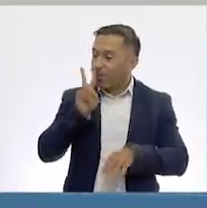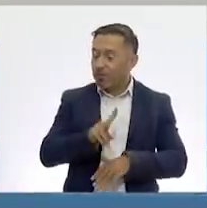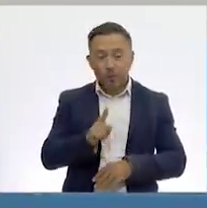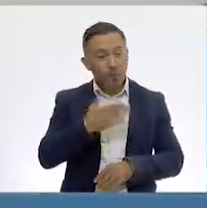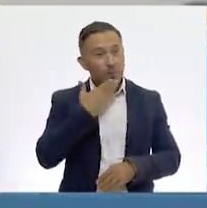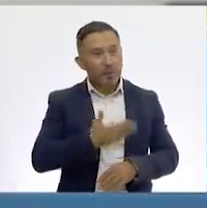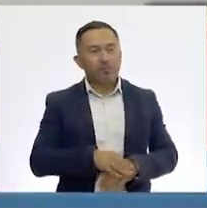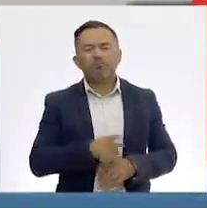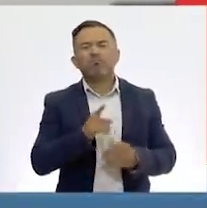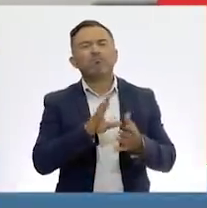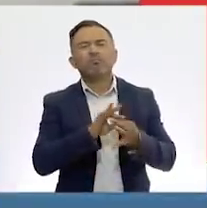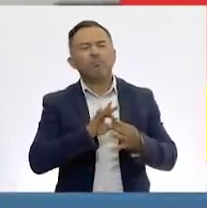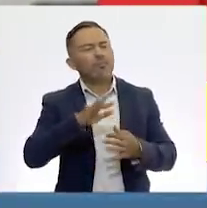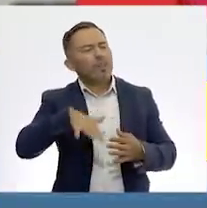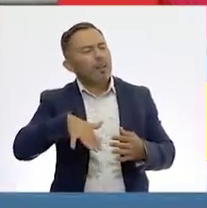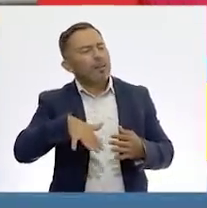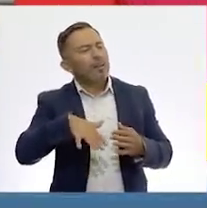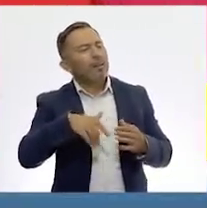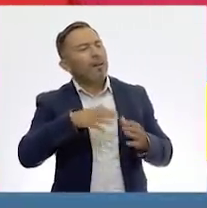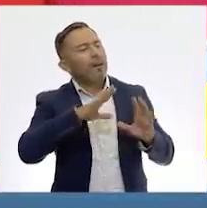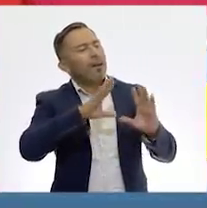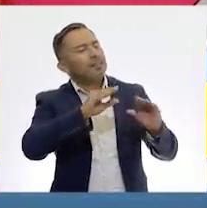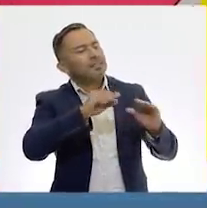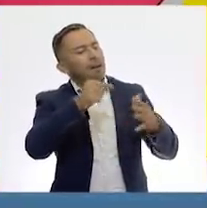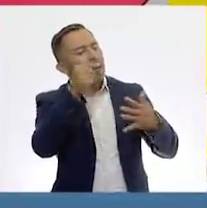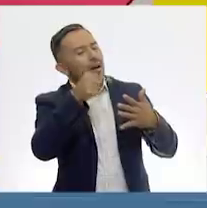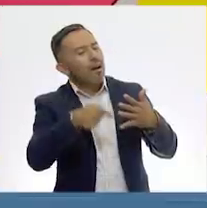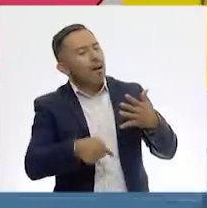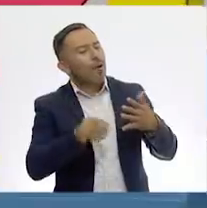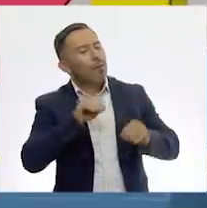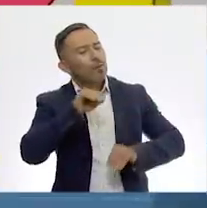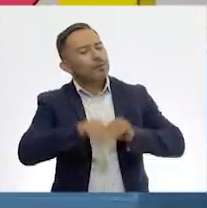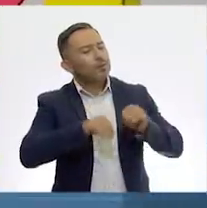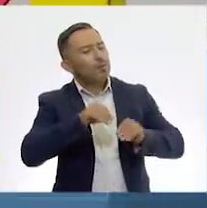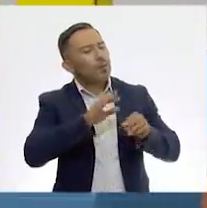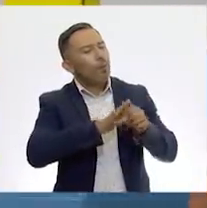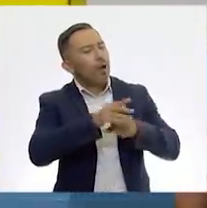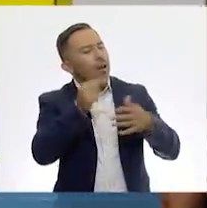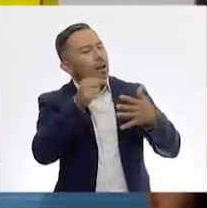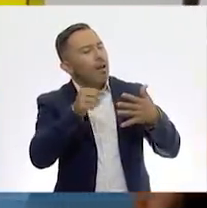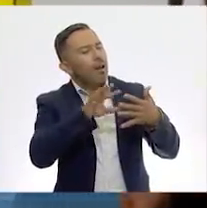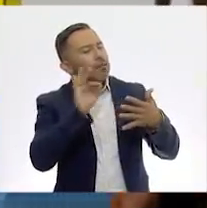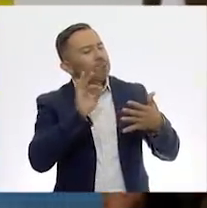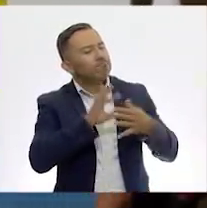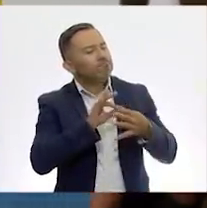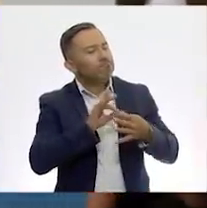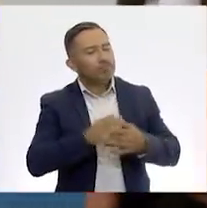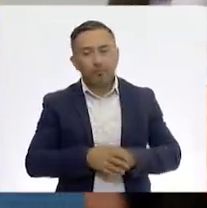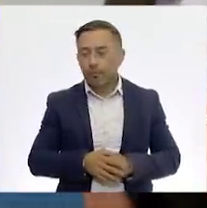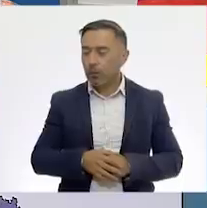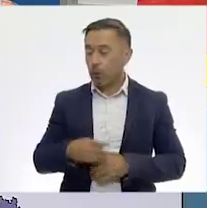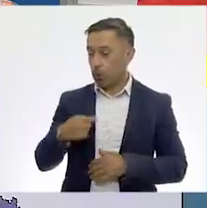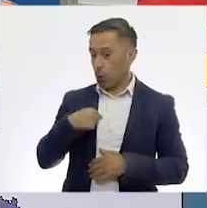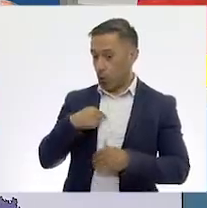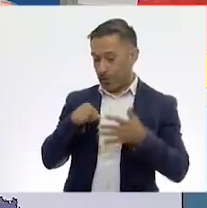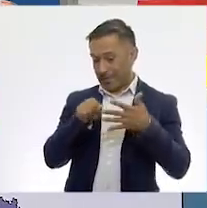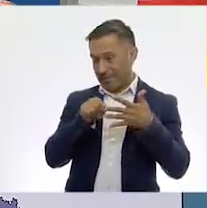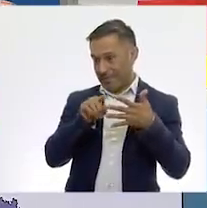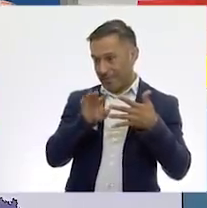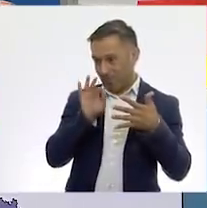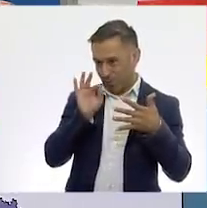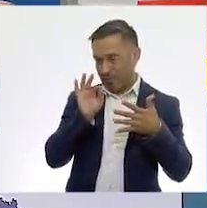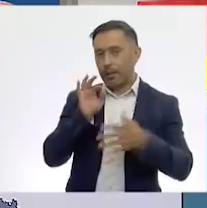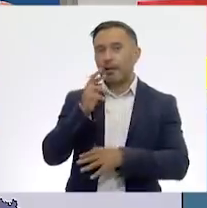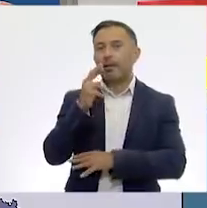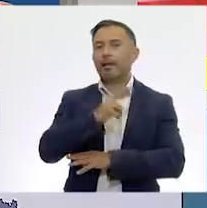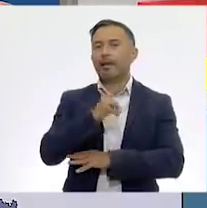rápidamente de algún elemento que hayan usado de los principios de composición? Bueno, pues yo escogí el